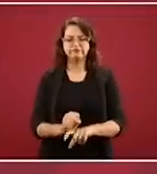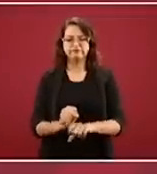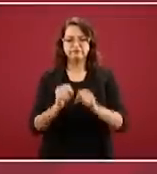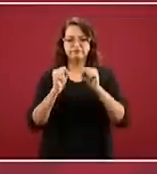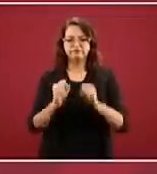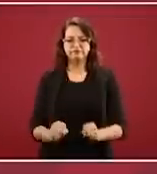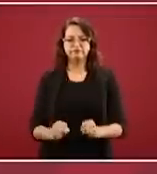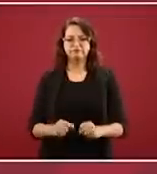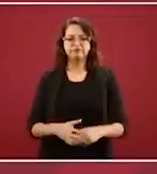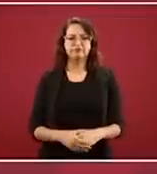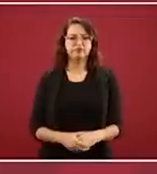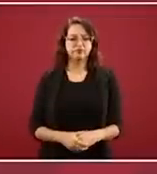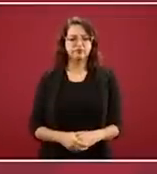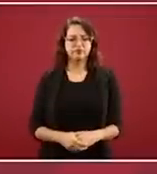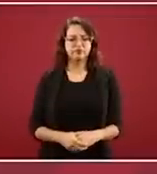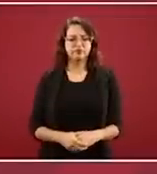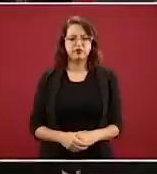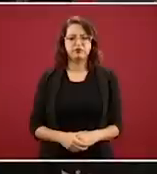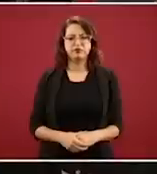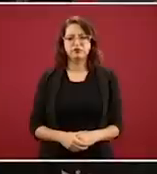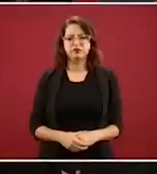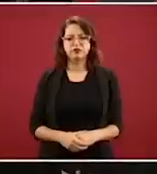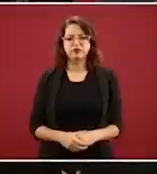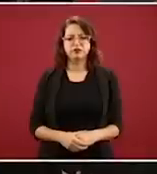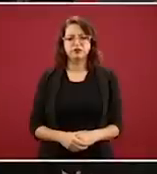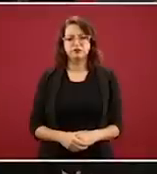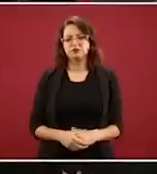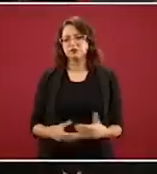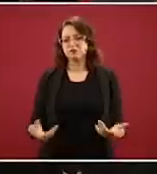Tenemos muchas cosas buenas